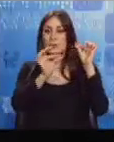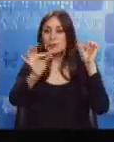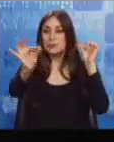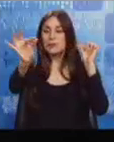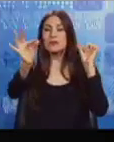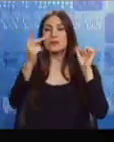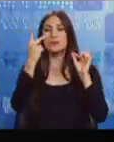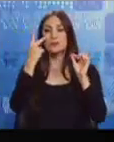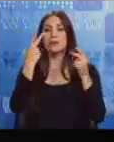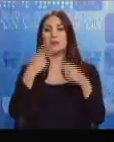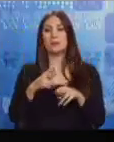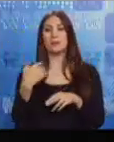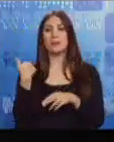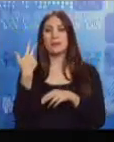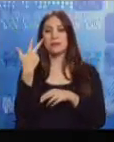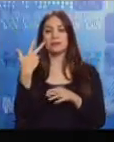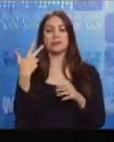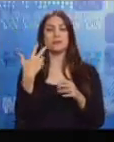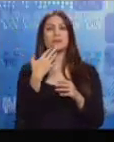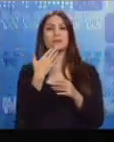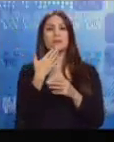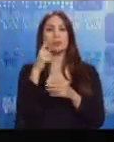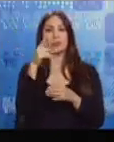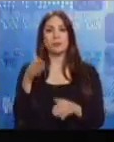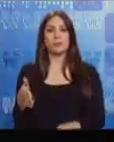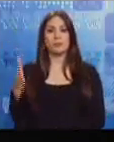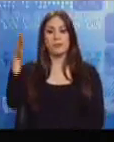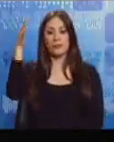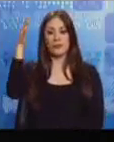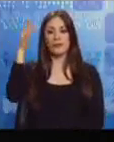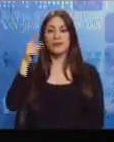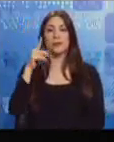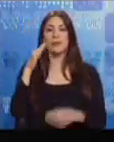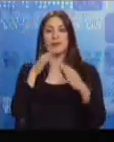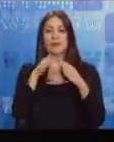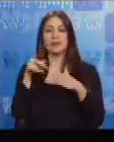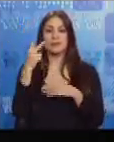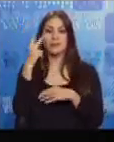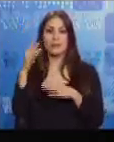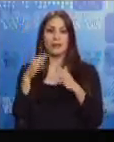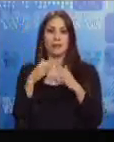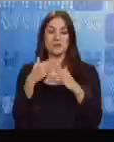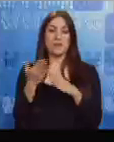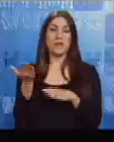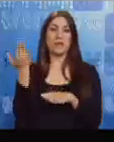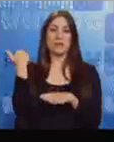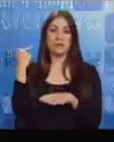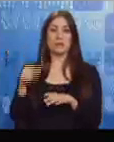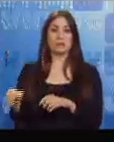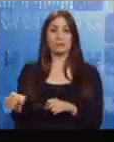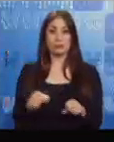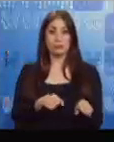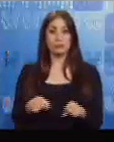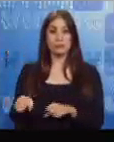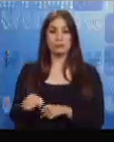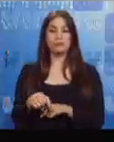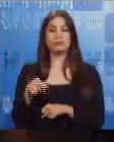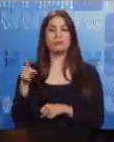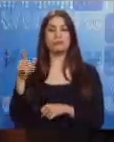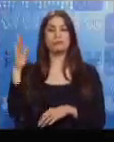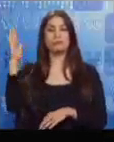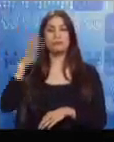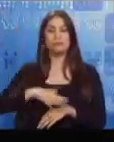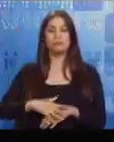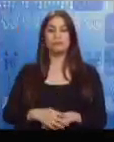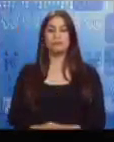3 acometidas. Porque cayó una pared de una casa que anteriormente con el terremoto había